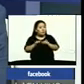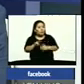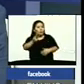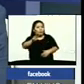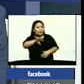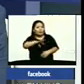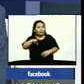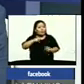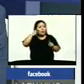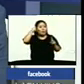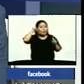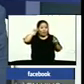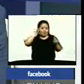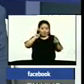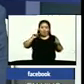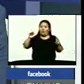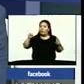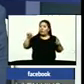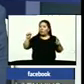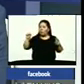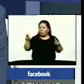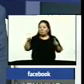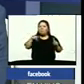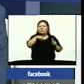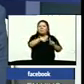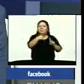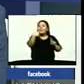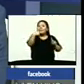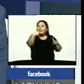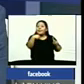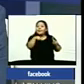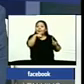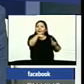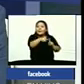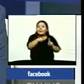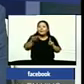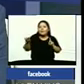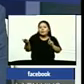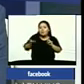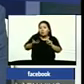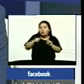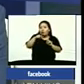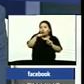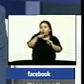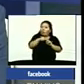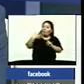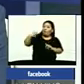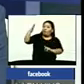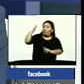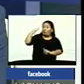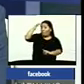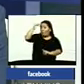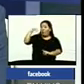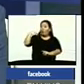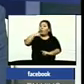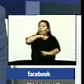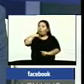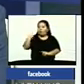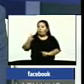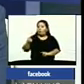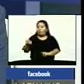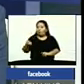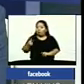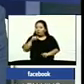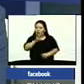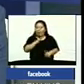de José Castillo, alias Samurai, el responsable o el autor material de la muerte de la agente policial Carla Ayala. Tenemos todos los